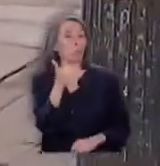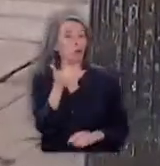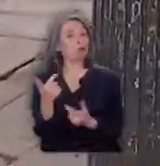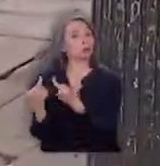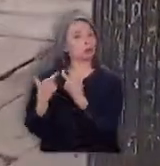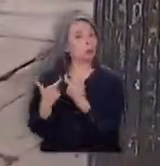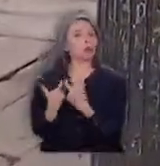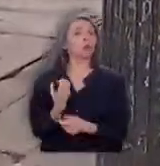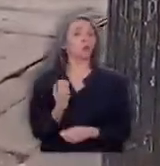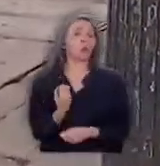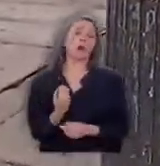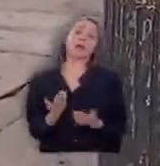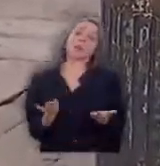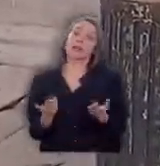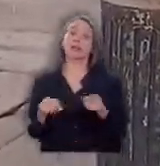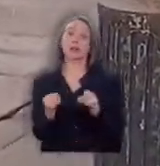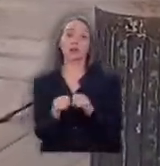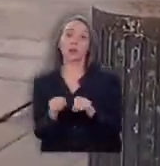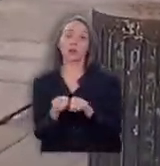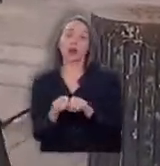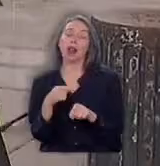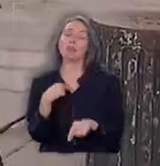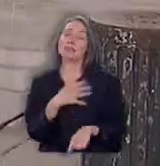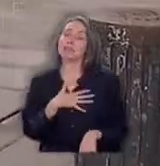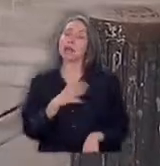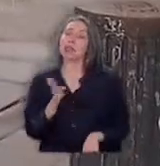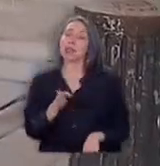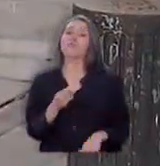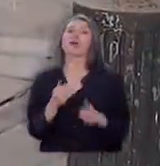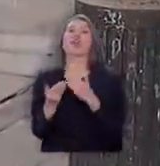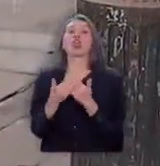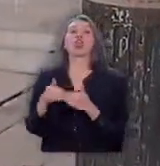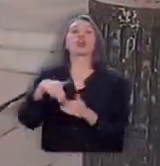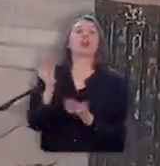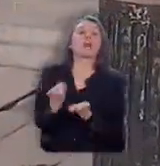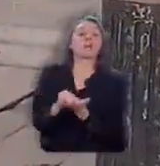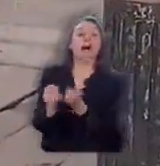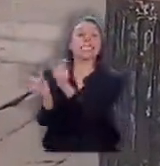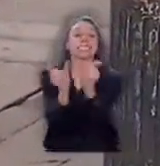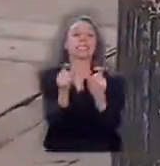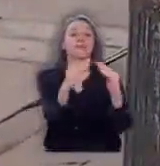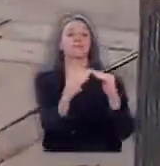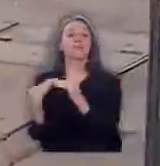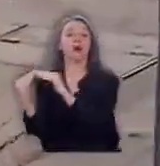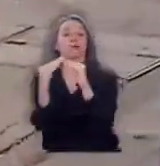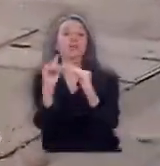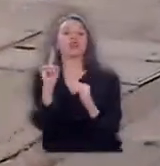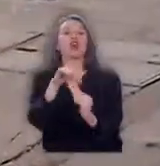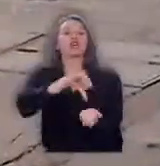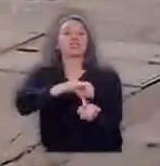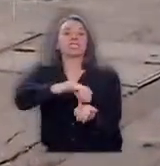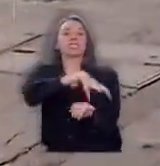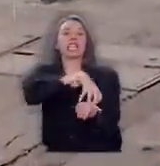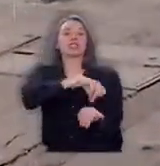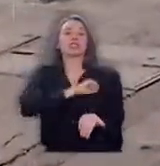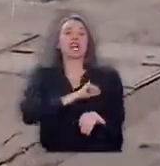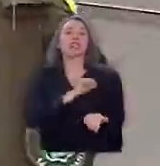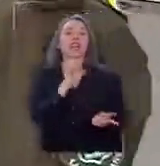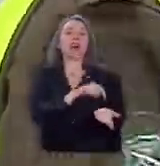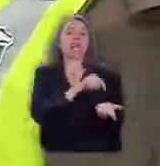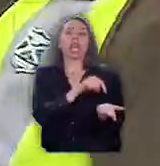bien pero igual siento que debieran fiscalizar más para las poblaciones no fijarse tanto en el centro de Santiago